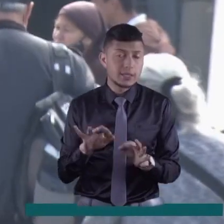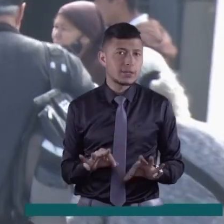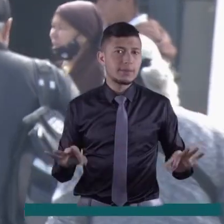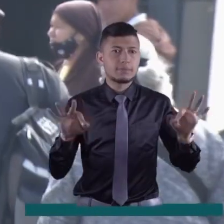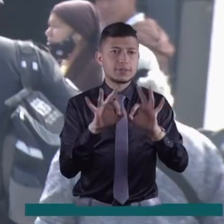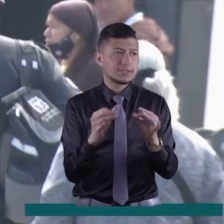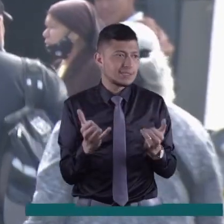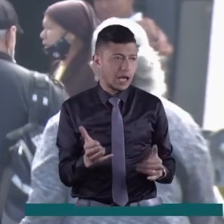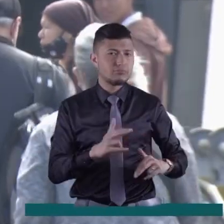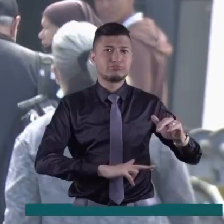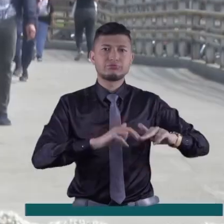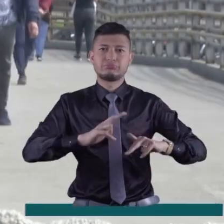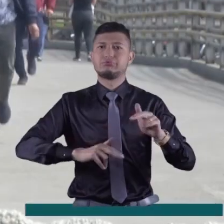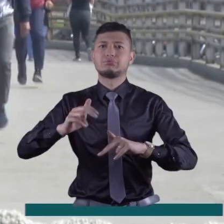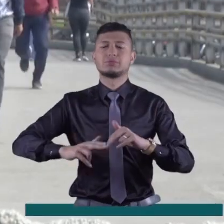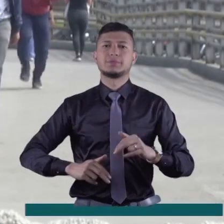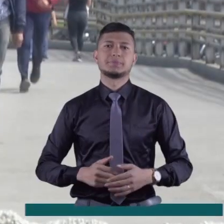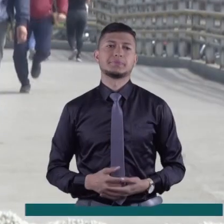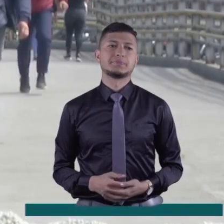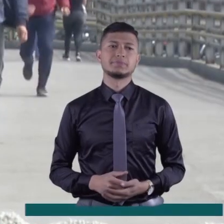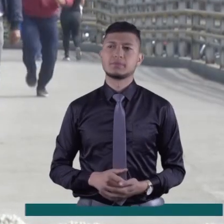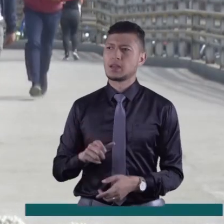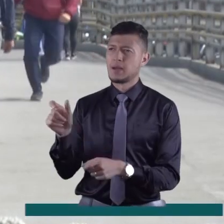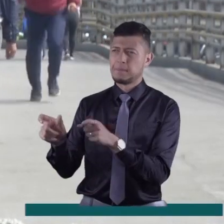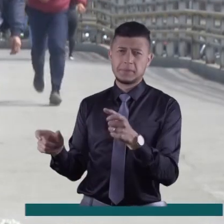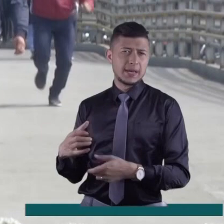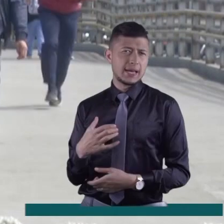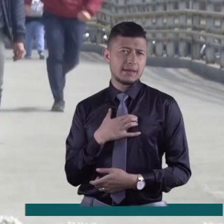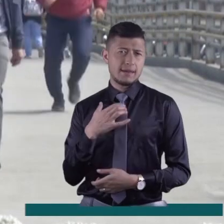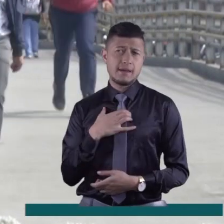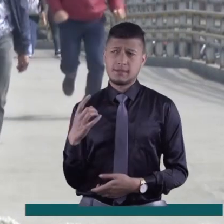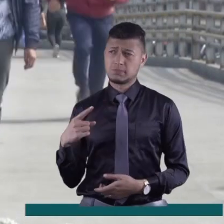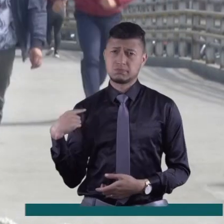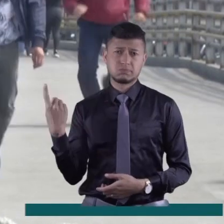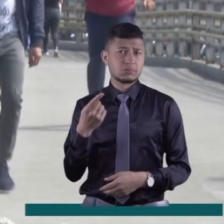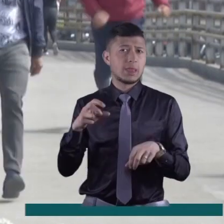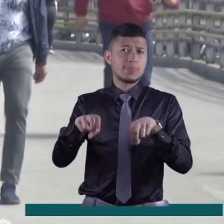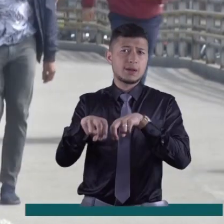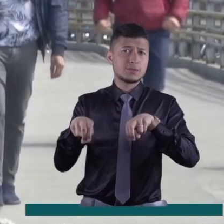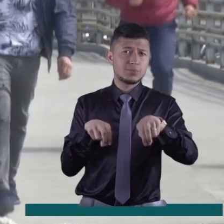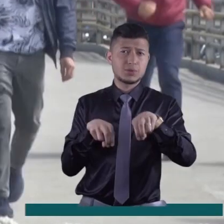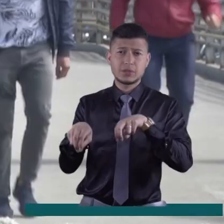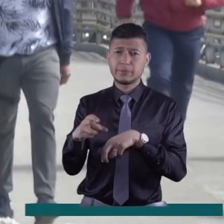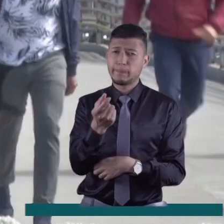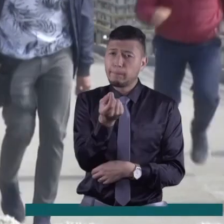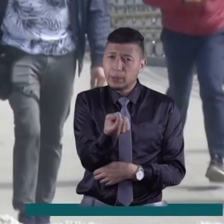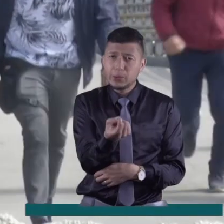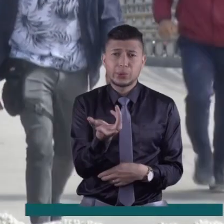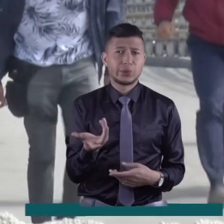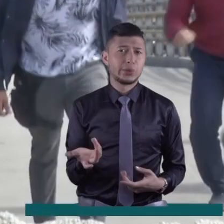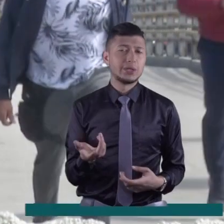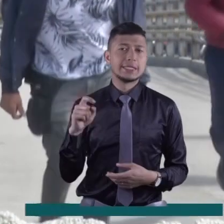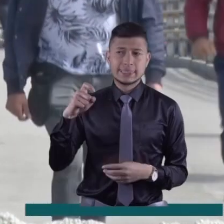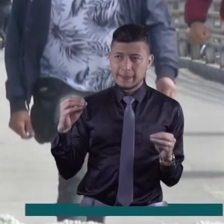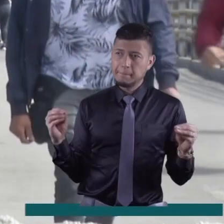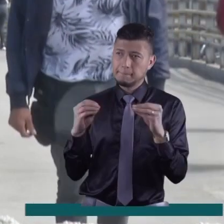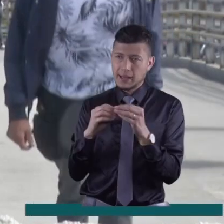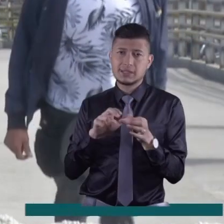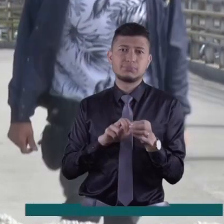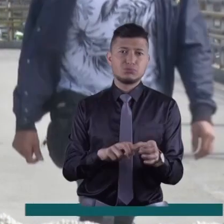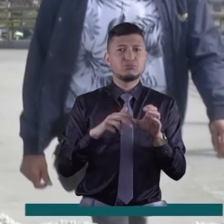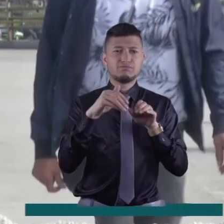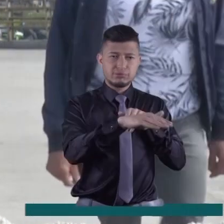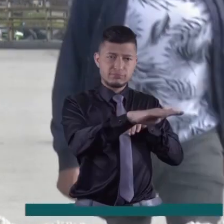arrancar con estas obras. La gente se queja de que el transporte es muy, muy mínimo, entonces necesitamos más buses.